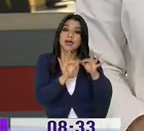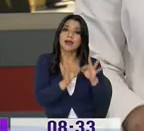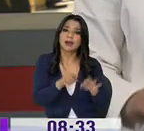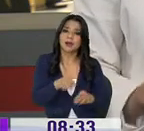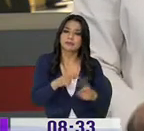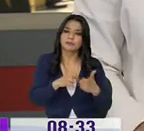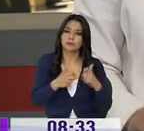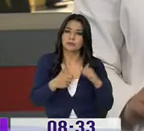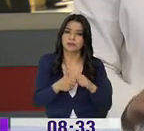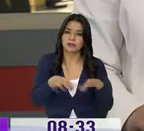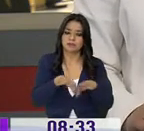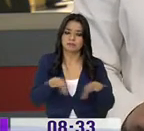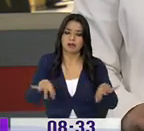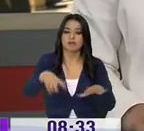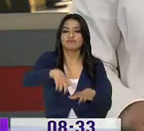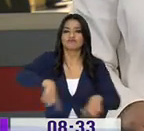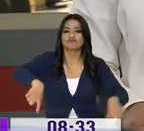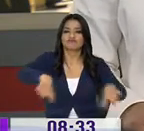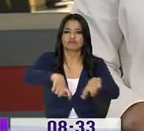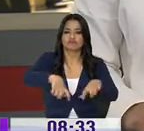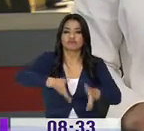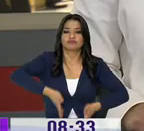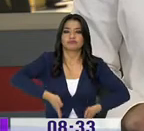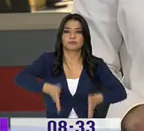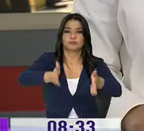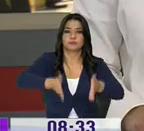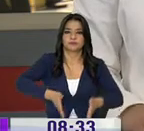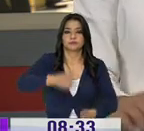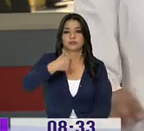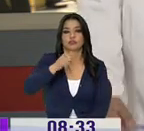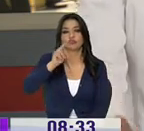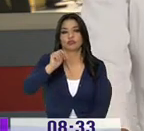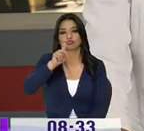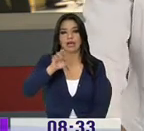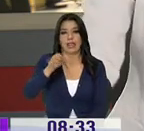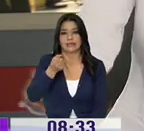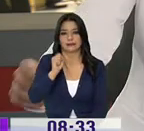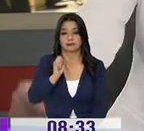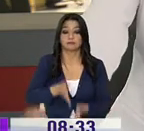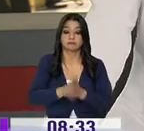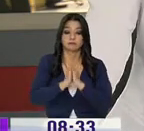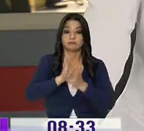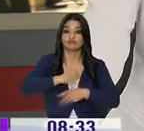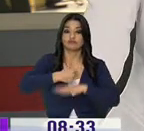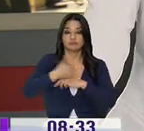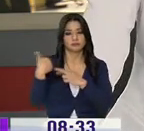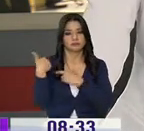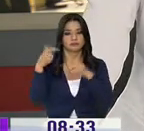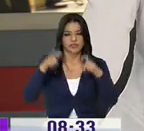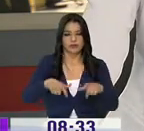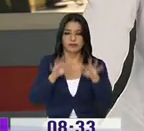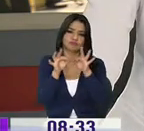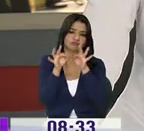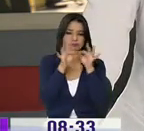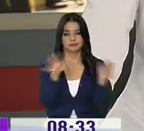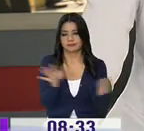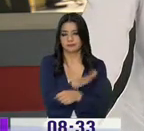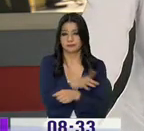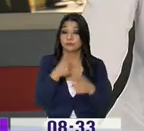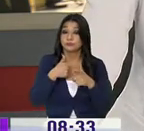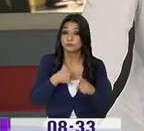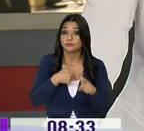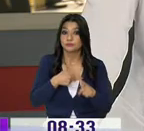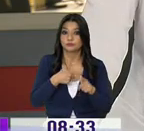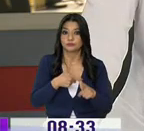problema de una alcantarilla sobre la calle Juan González. Solicitan a las autoridades competentes la intervención integral urgente.